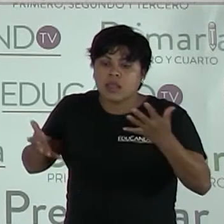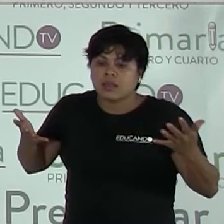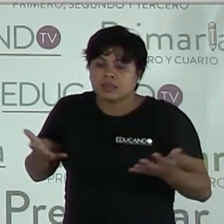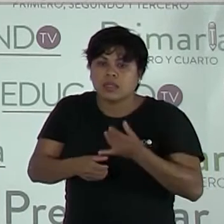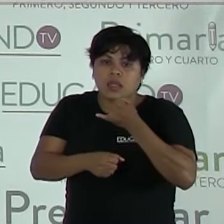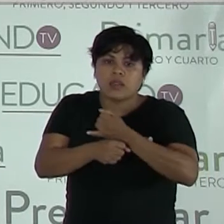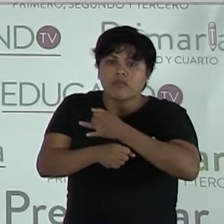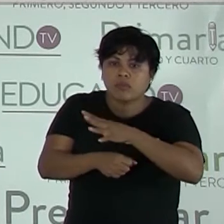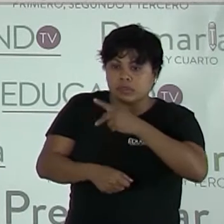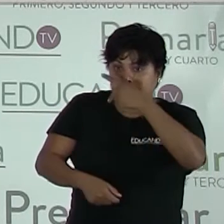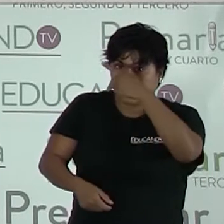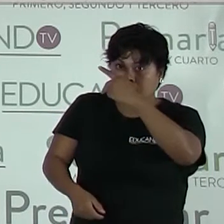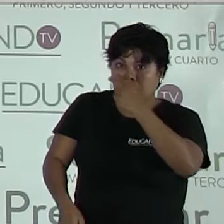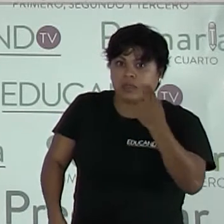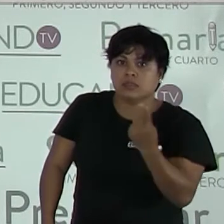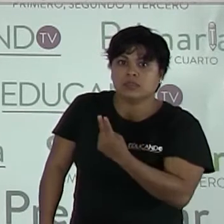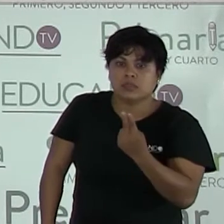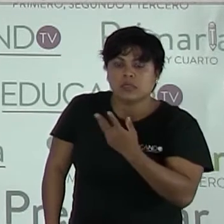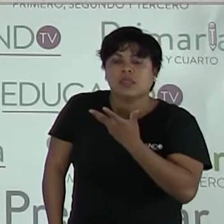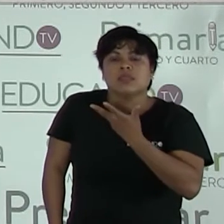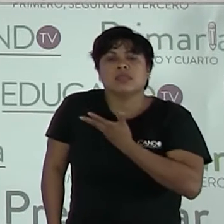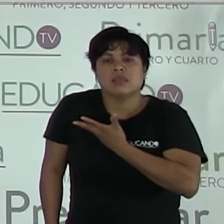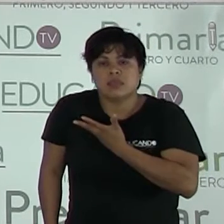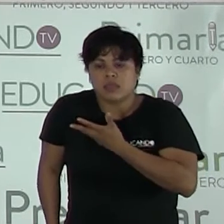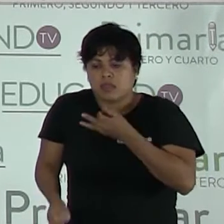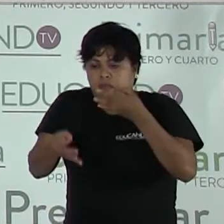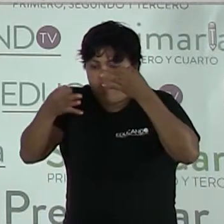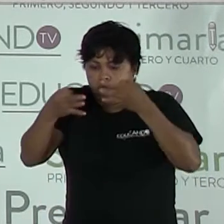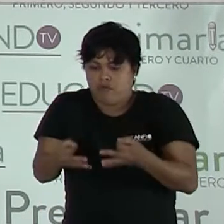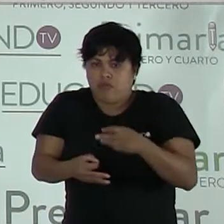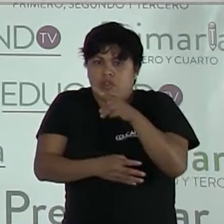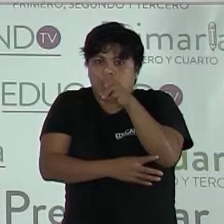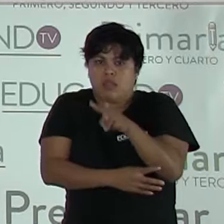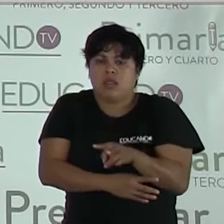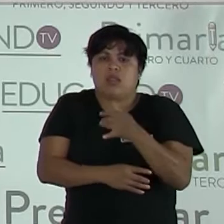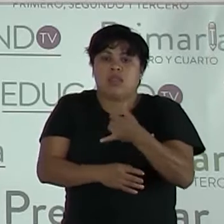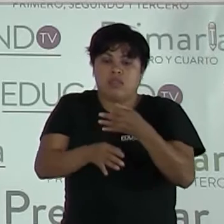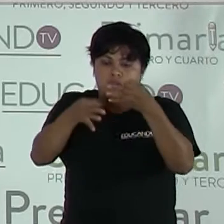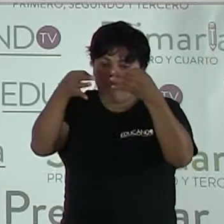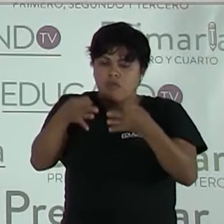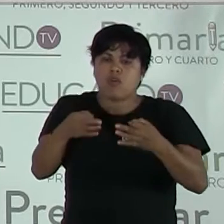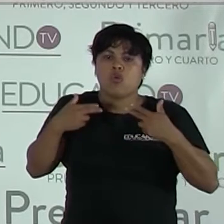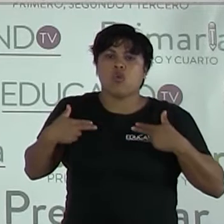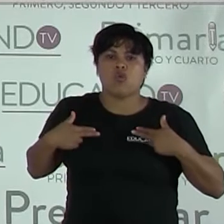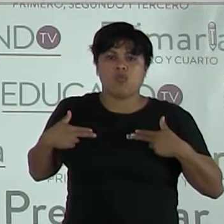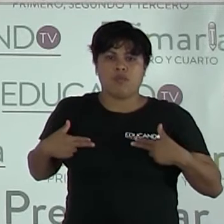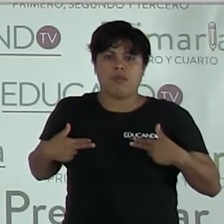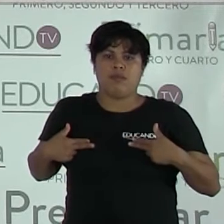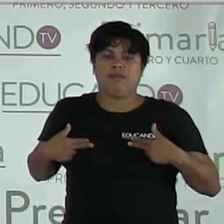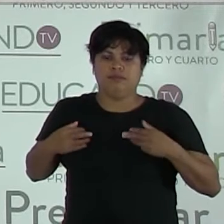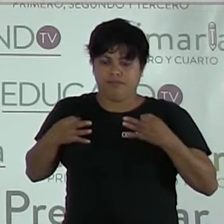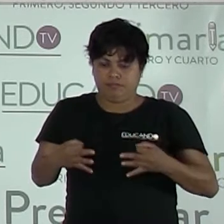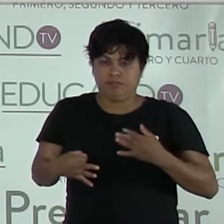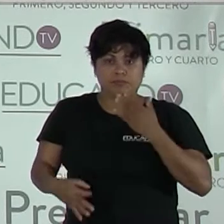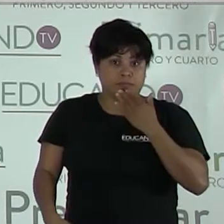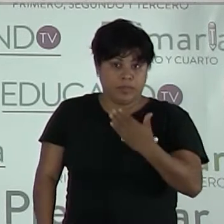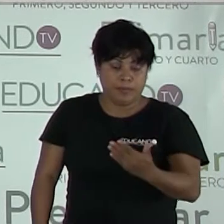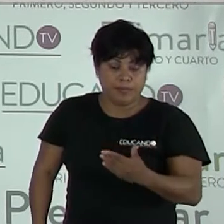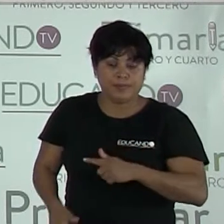que la información que él necesita la obtenga de forma veraz y de una forma muy humana y muy amena. Muy